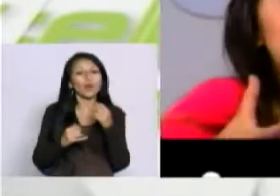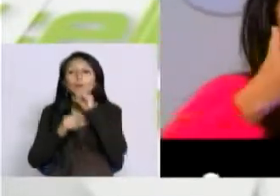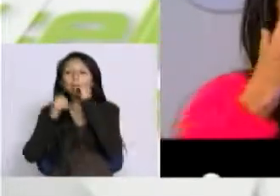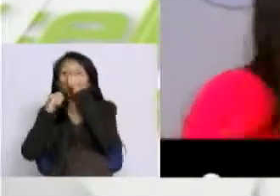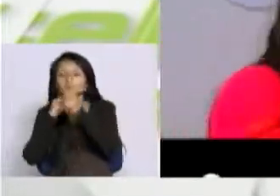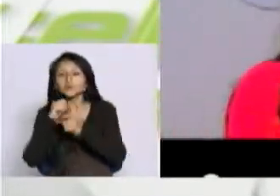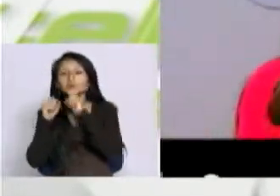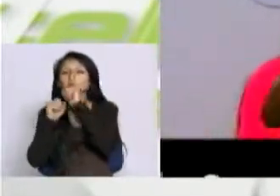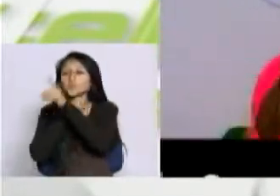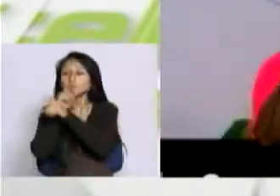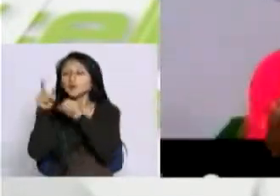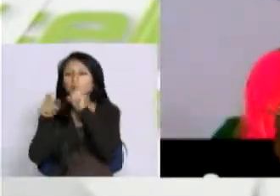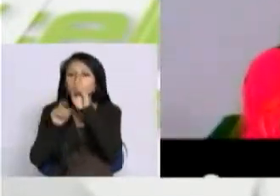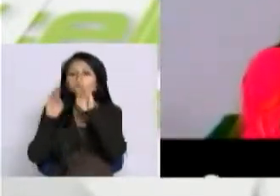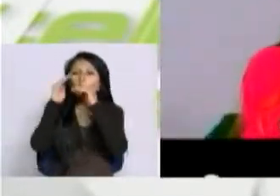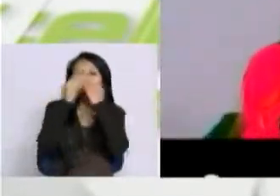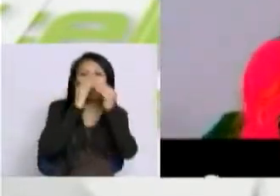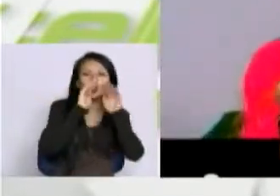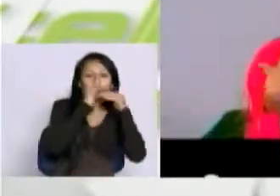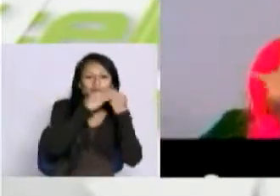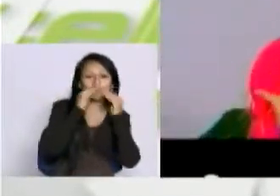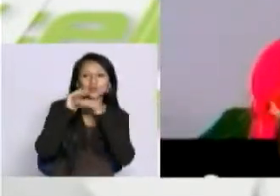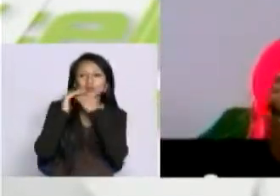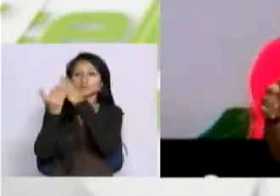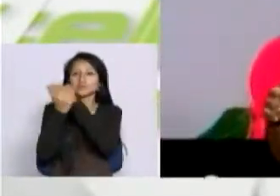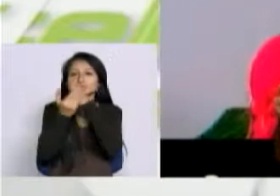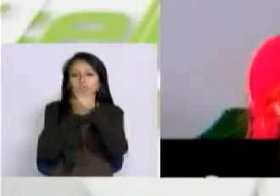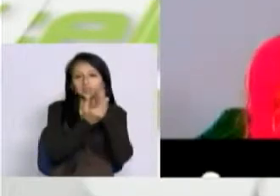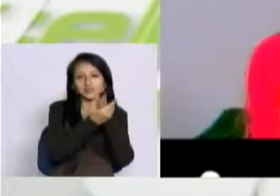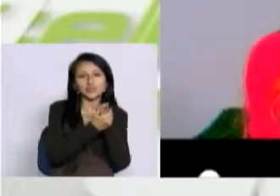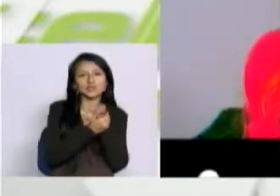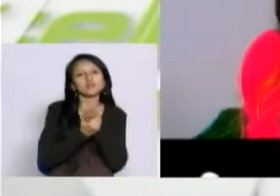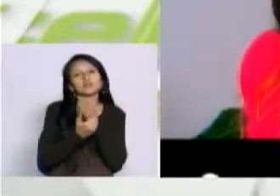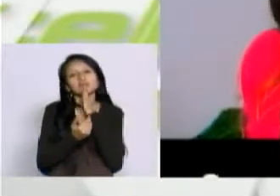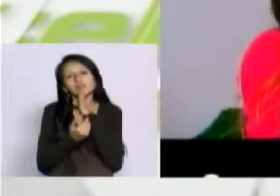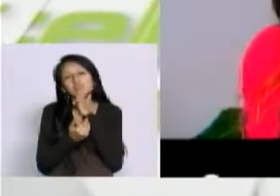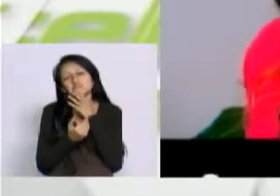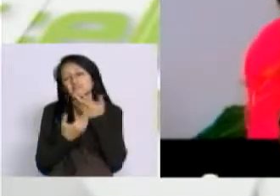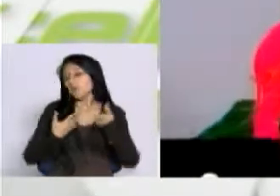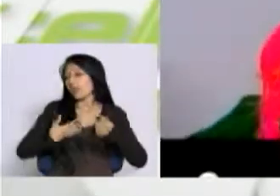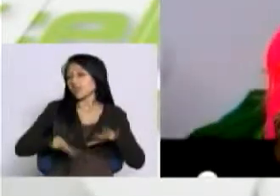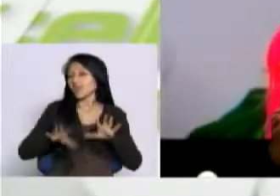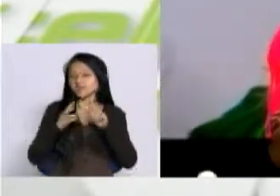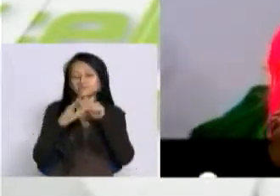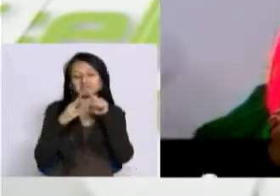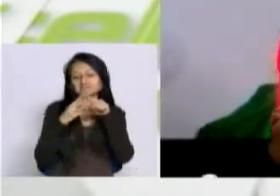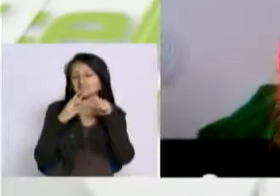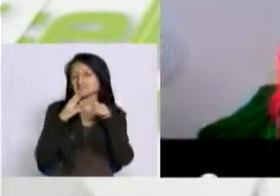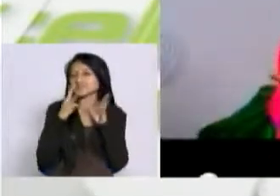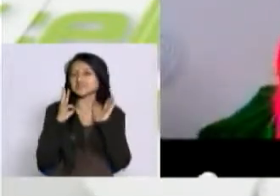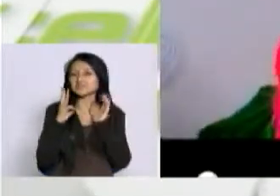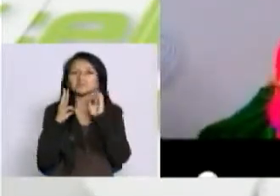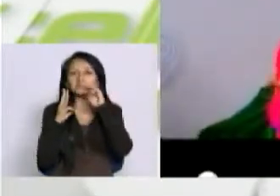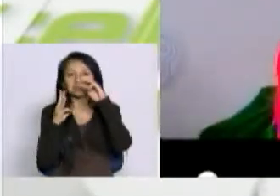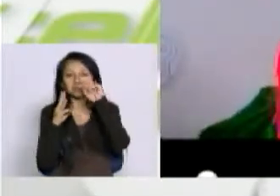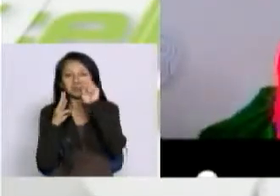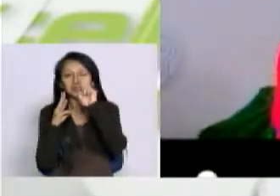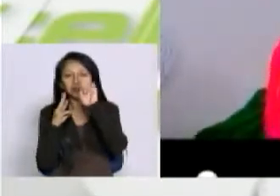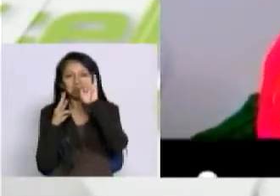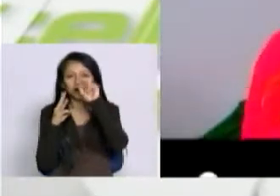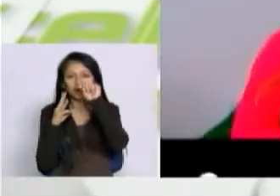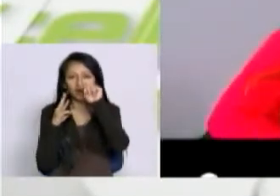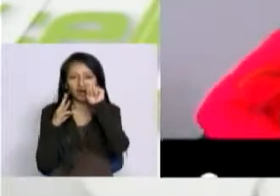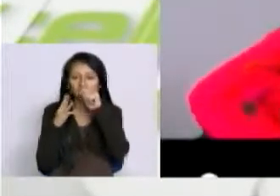que es el que va a estar por los diferentes colegios del eje cafetero. Entonces puede ser Sebas, puede ser Mari o puedo ser yo el que va a estar en